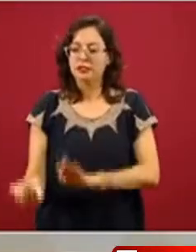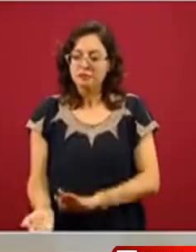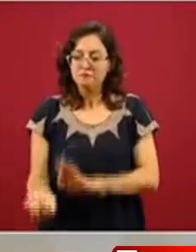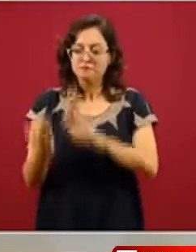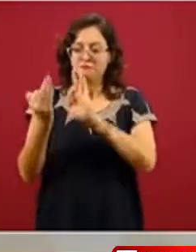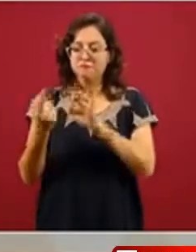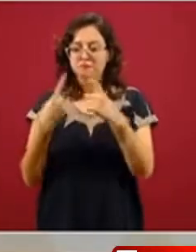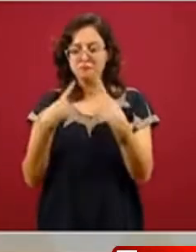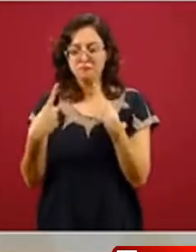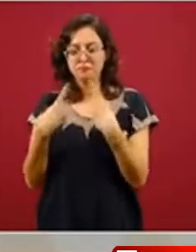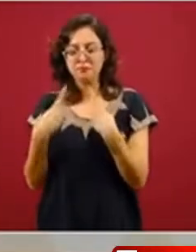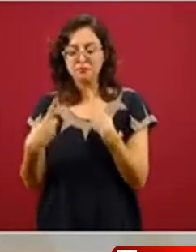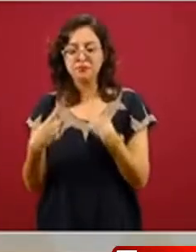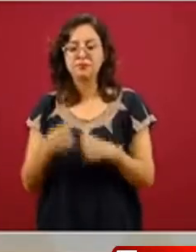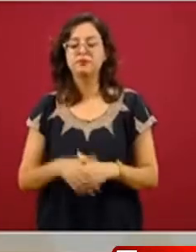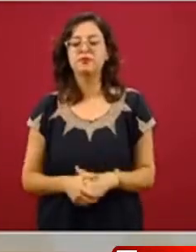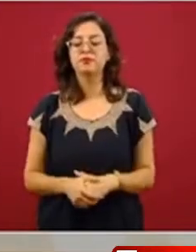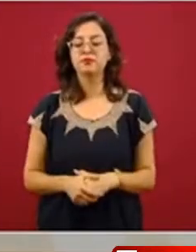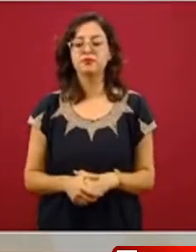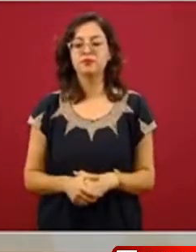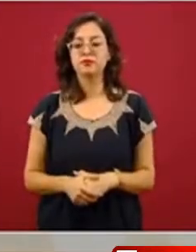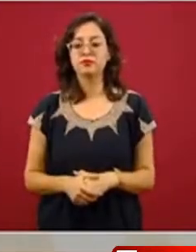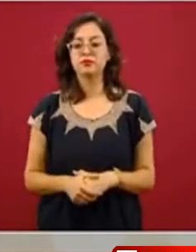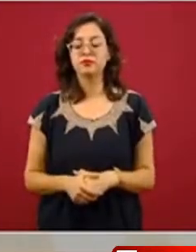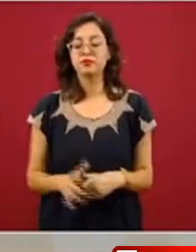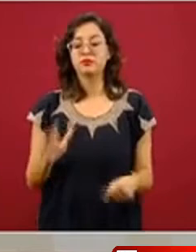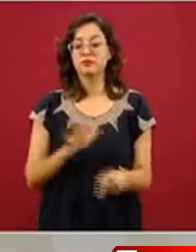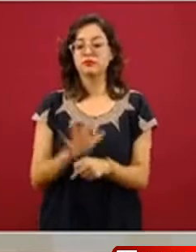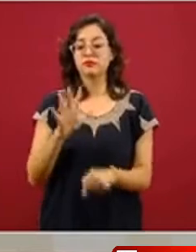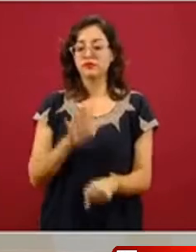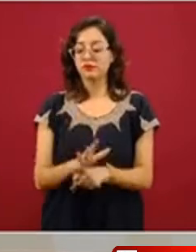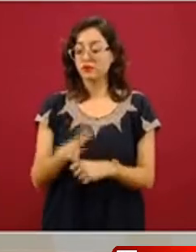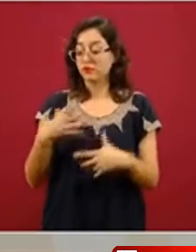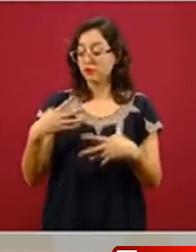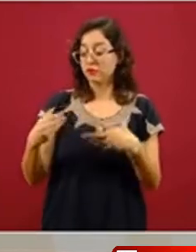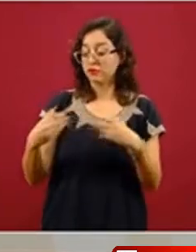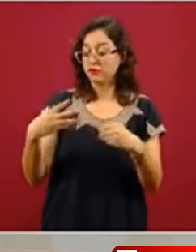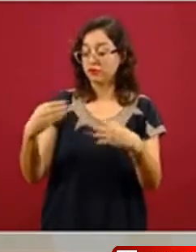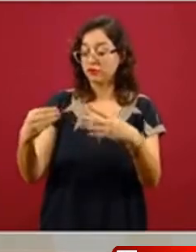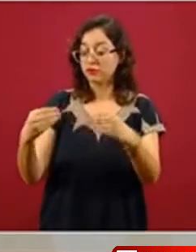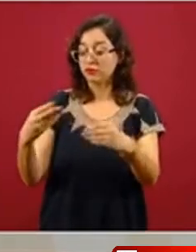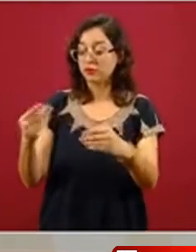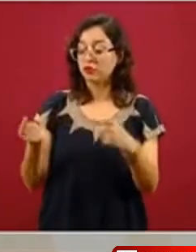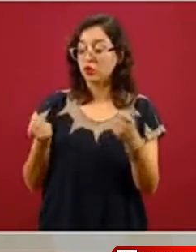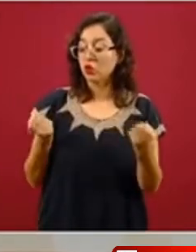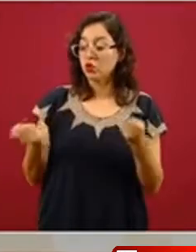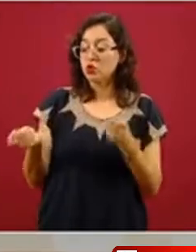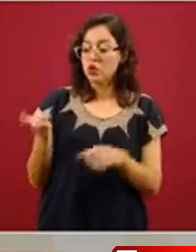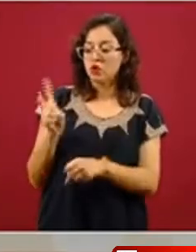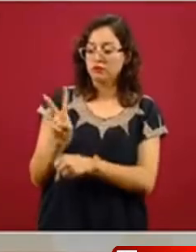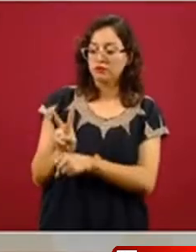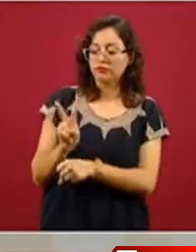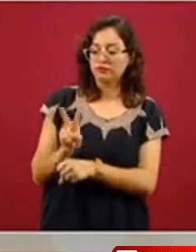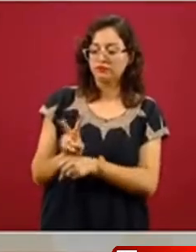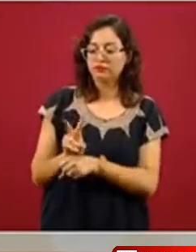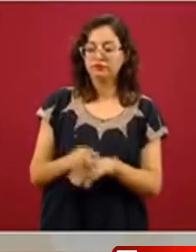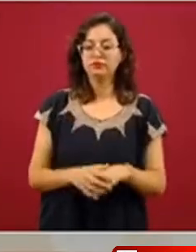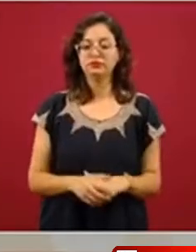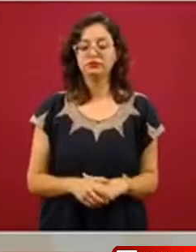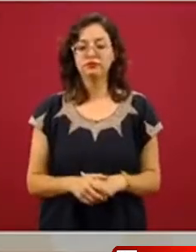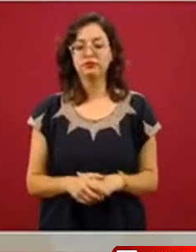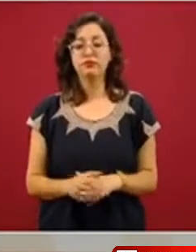me entrevistaran, que es la vigilancia de los brotes, vigilancia y control de brotes. Hay